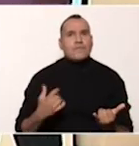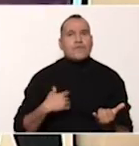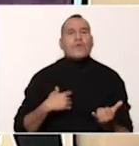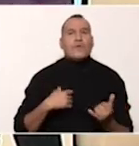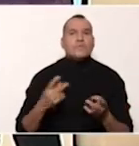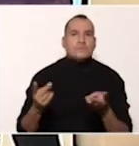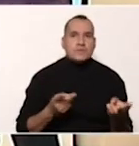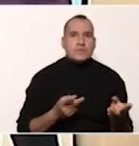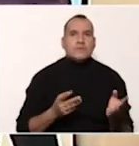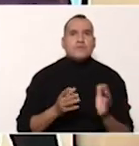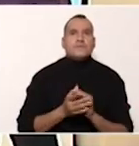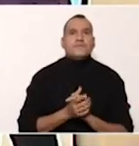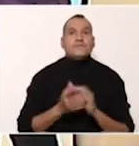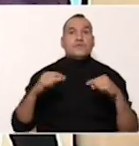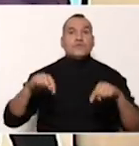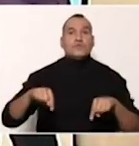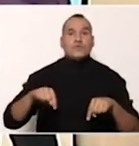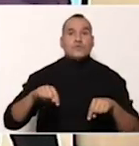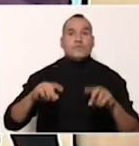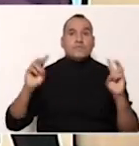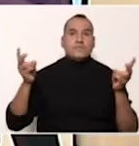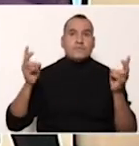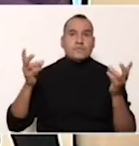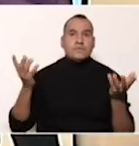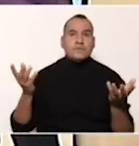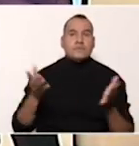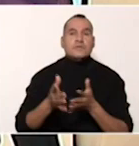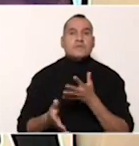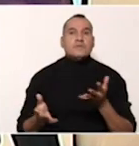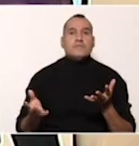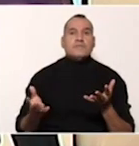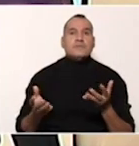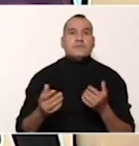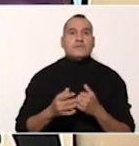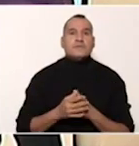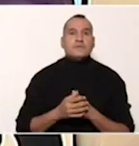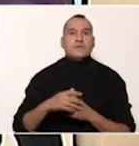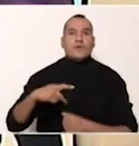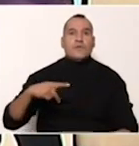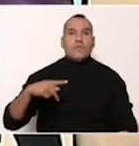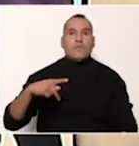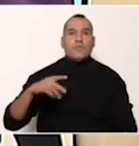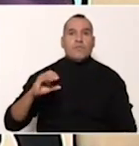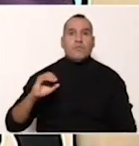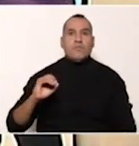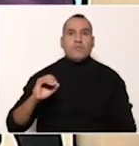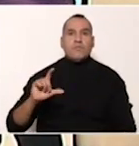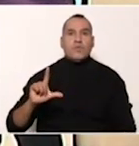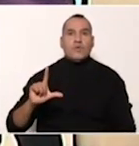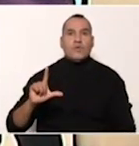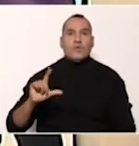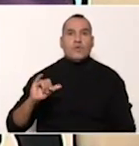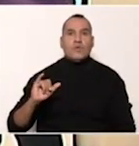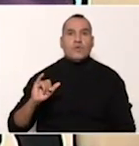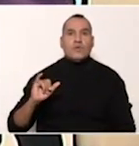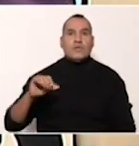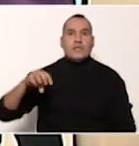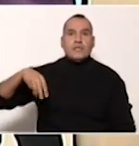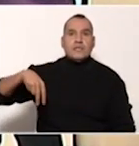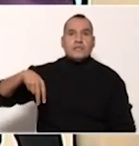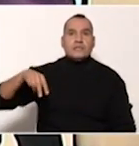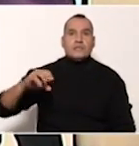Familia una Escuela. Para hoy vamos a desarrollar los referentes teórico-prácticos sobre los polinomios, su teoría y